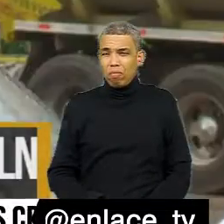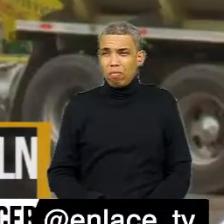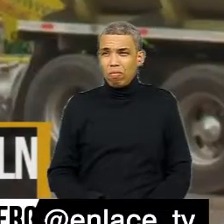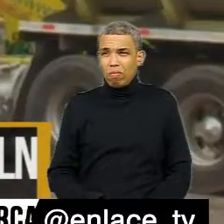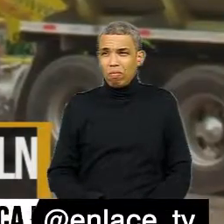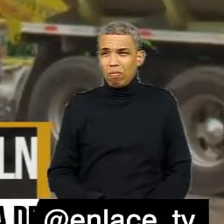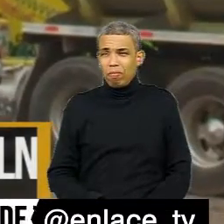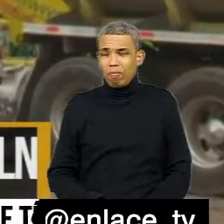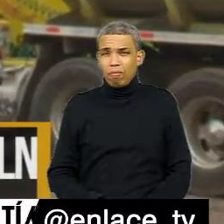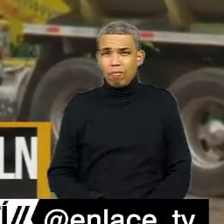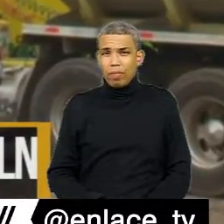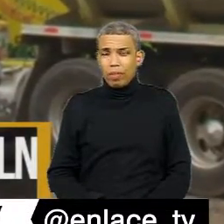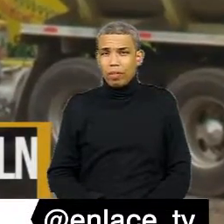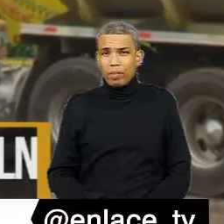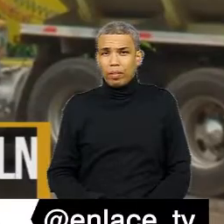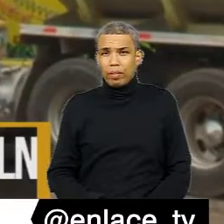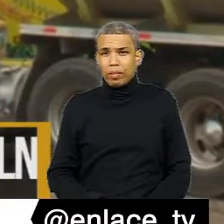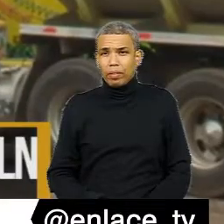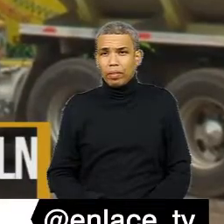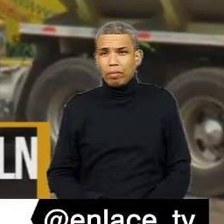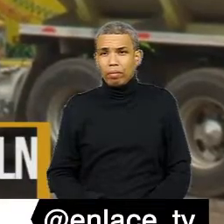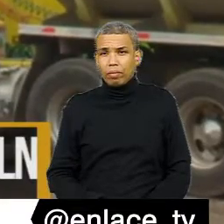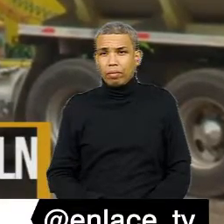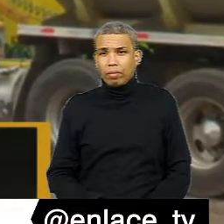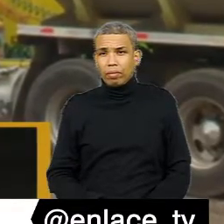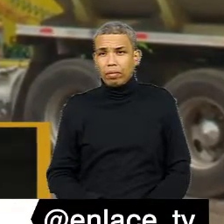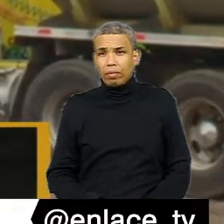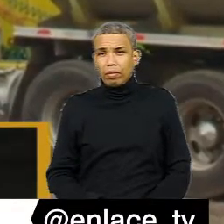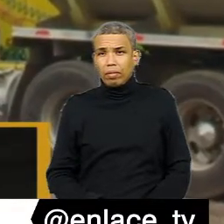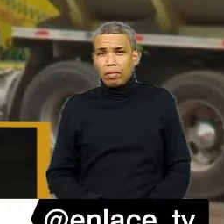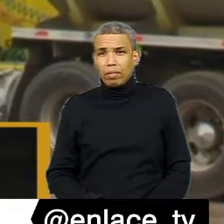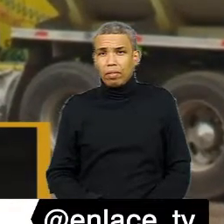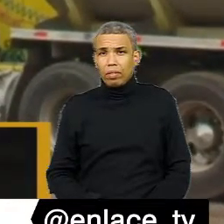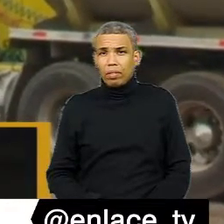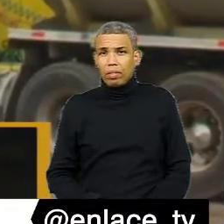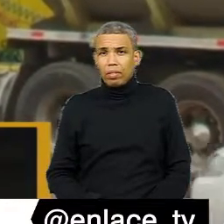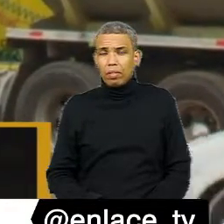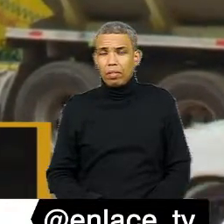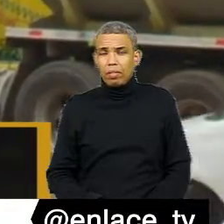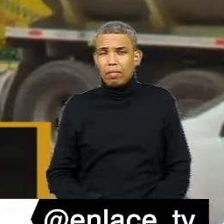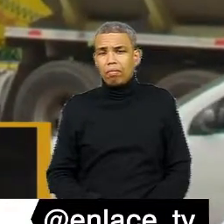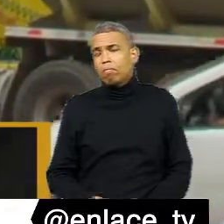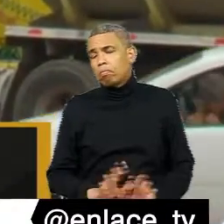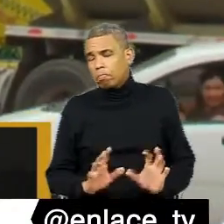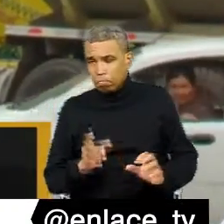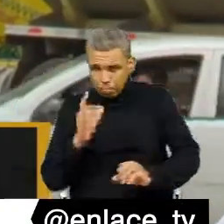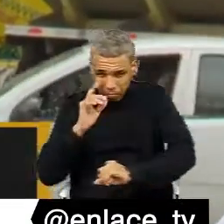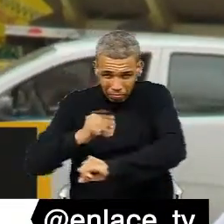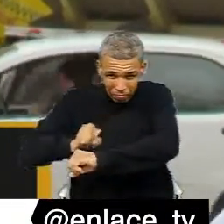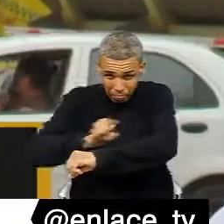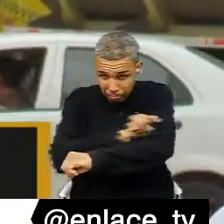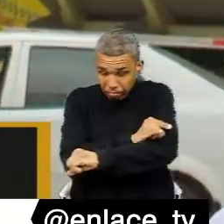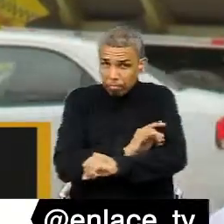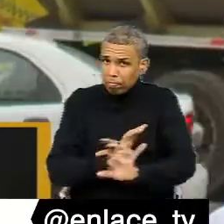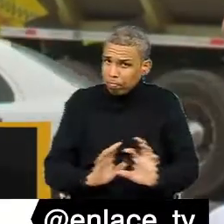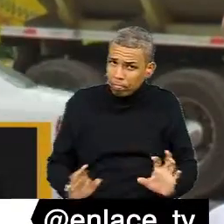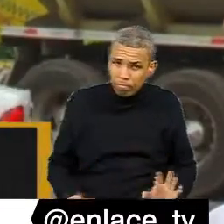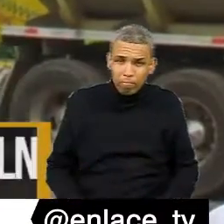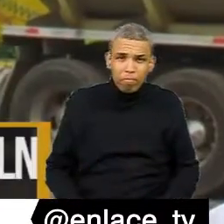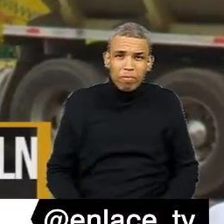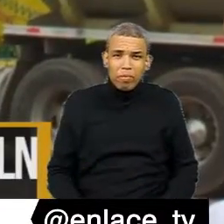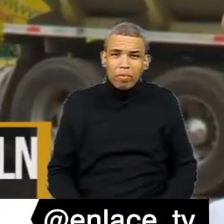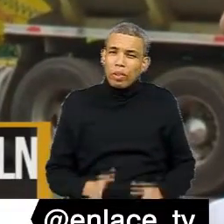pues existen. En este momento pues nuestros policiales, todos nosotros adoptamos las medidas de seguridad en todos los